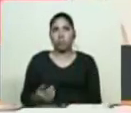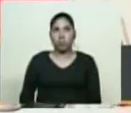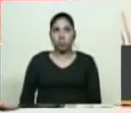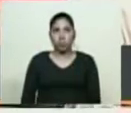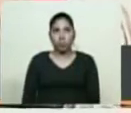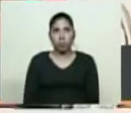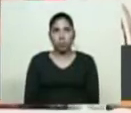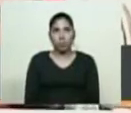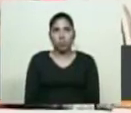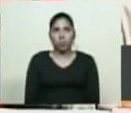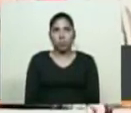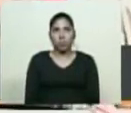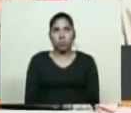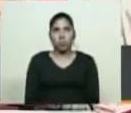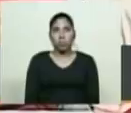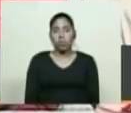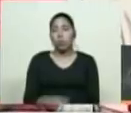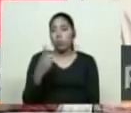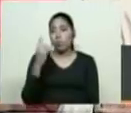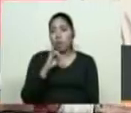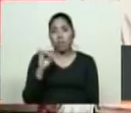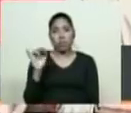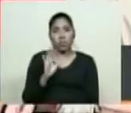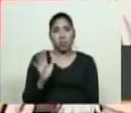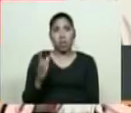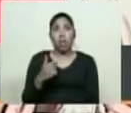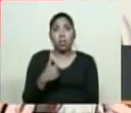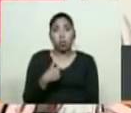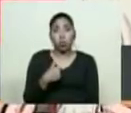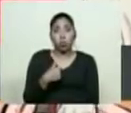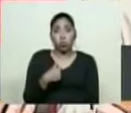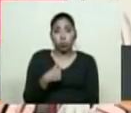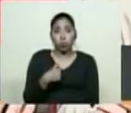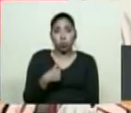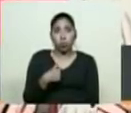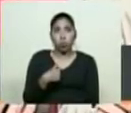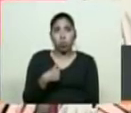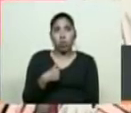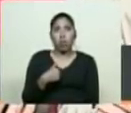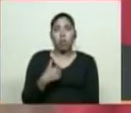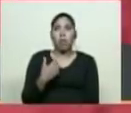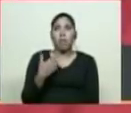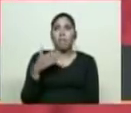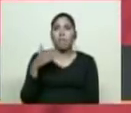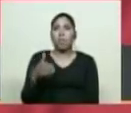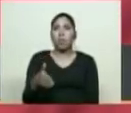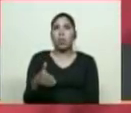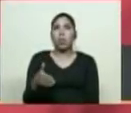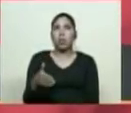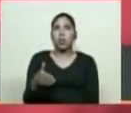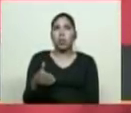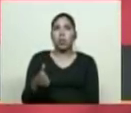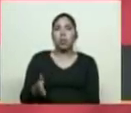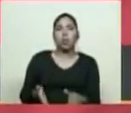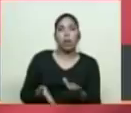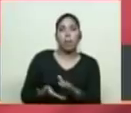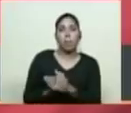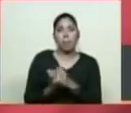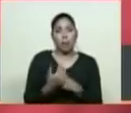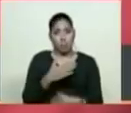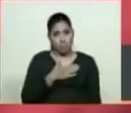veces, tres veces. No. Una sola vez. Es más, yo fui a imprimir otra vez el carnet